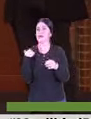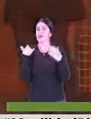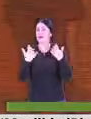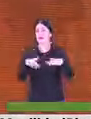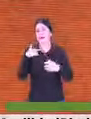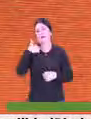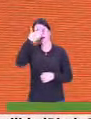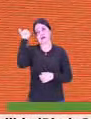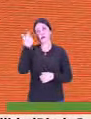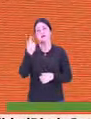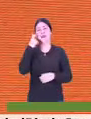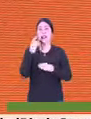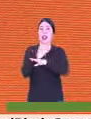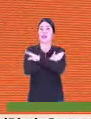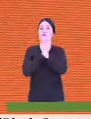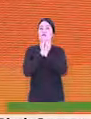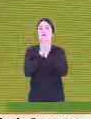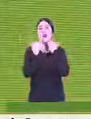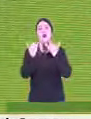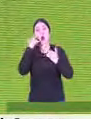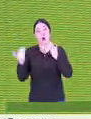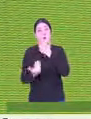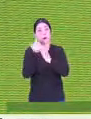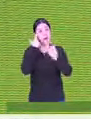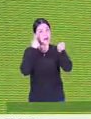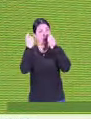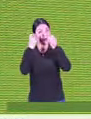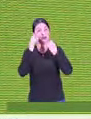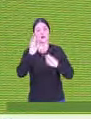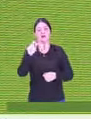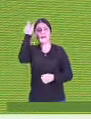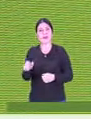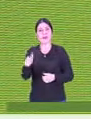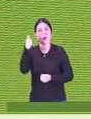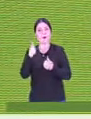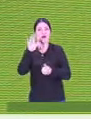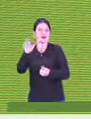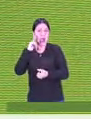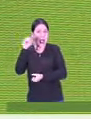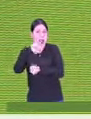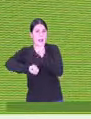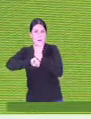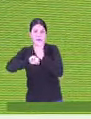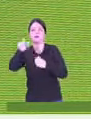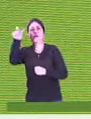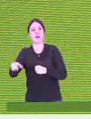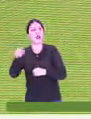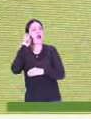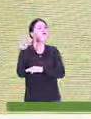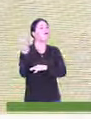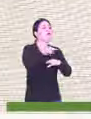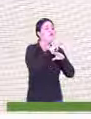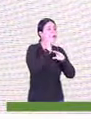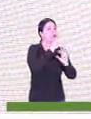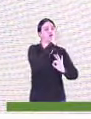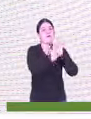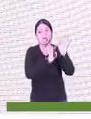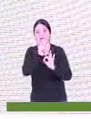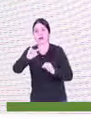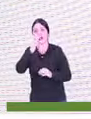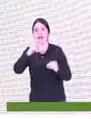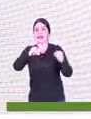tenemos también una nueva estrategia con agentes en vía, agentes civiles que nos ayudan a proteger precisamente ese espacio